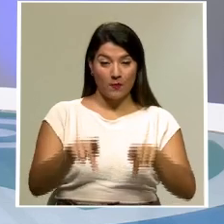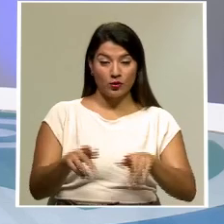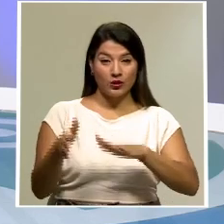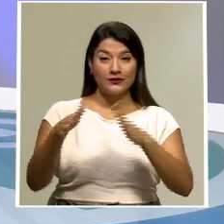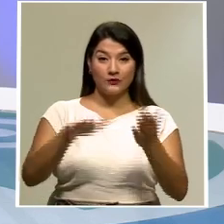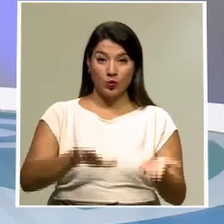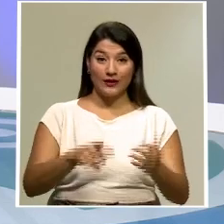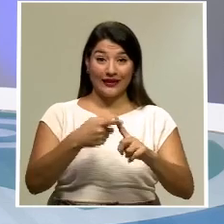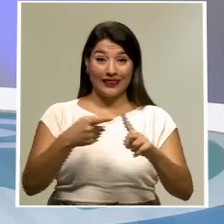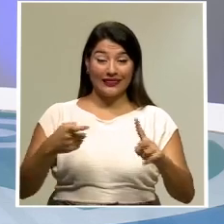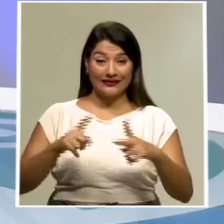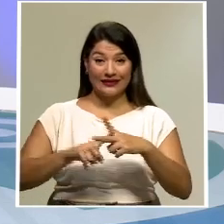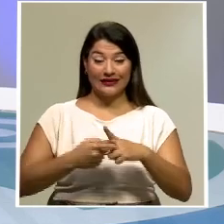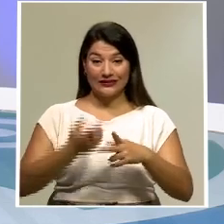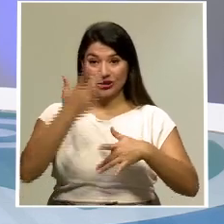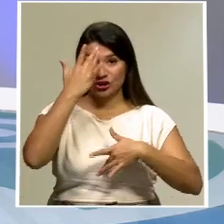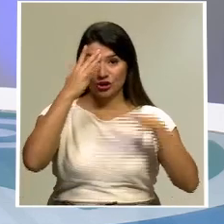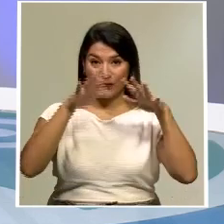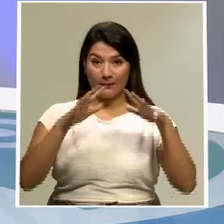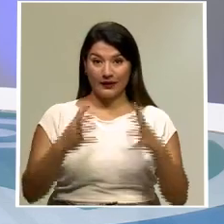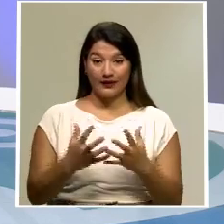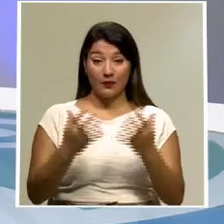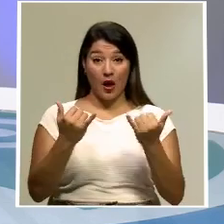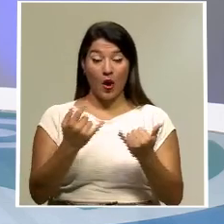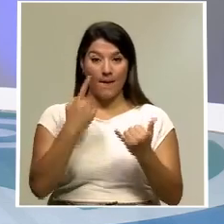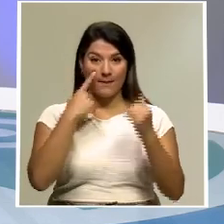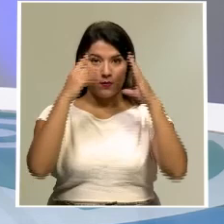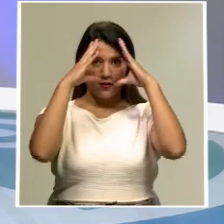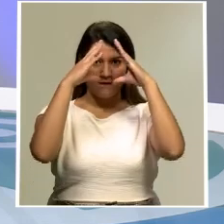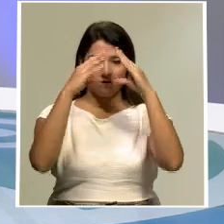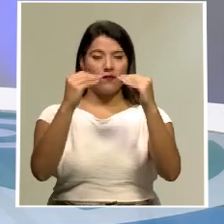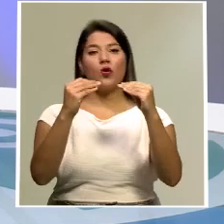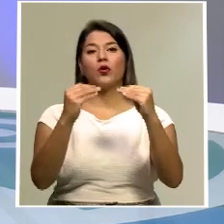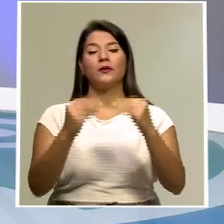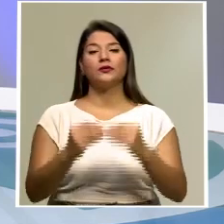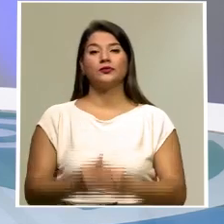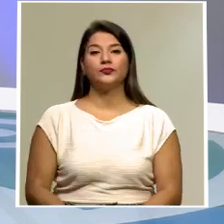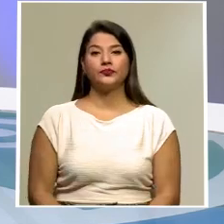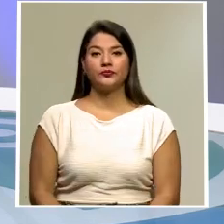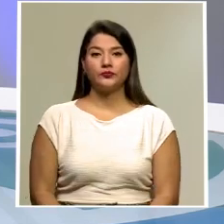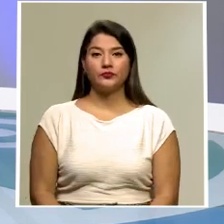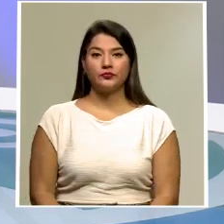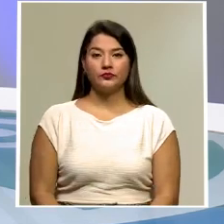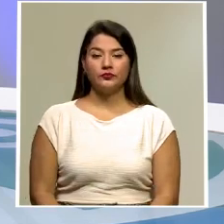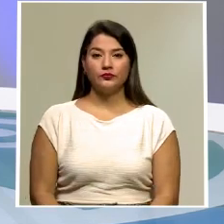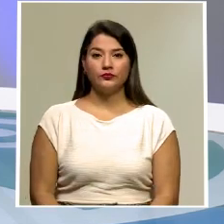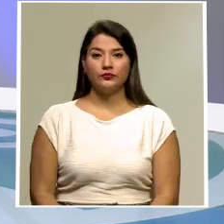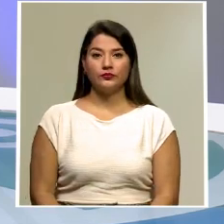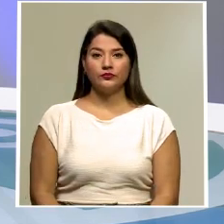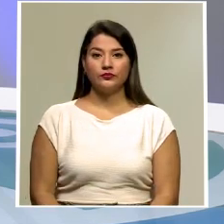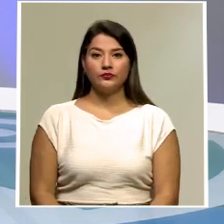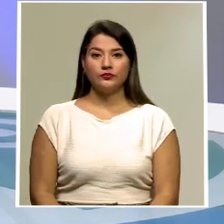la pandemia. Vamos a ver las cifras del reporte epidemiológico.